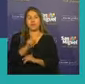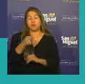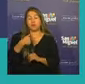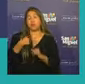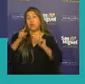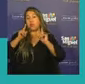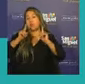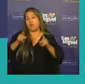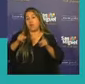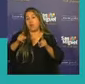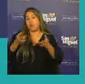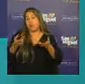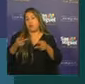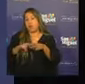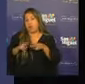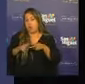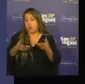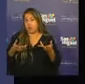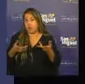llevar.